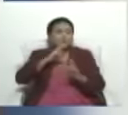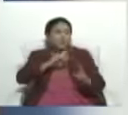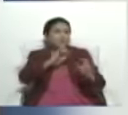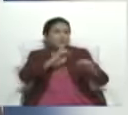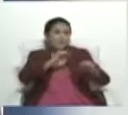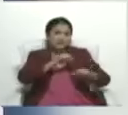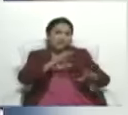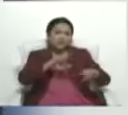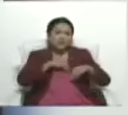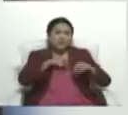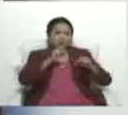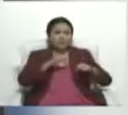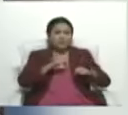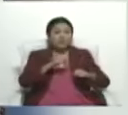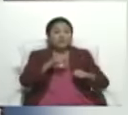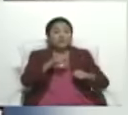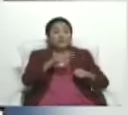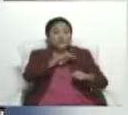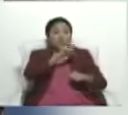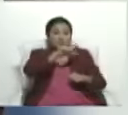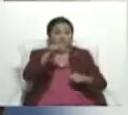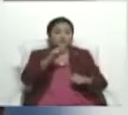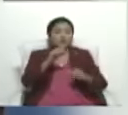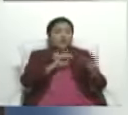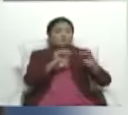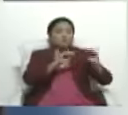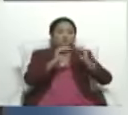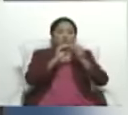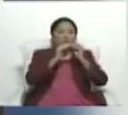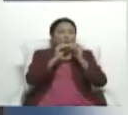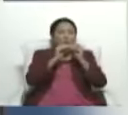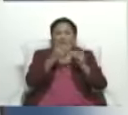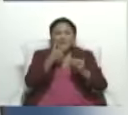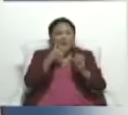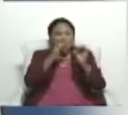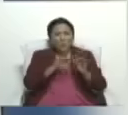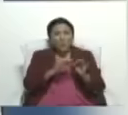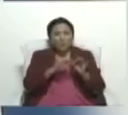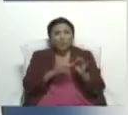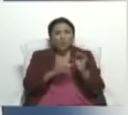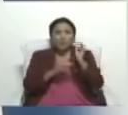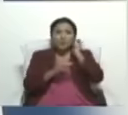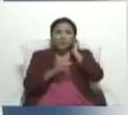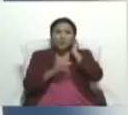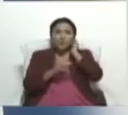por la circunstancia, ellos preparan la circunstancia y como éramos todos,